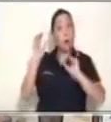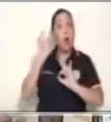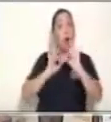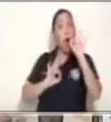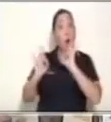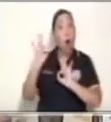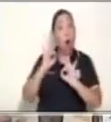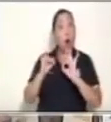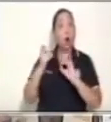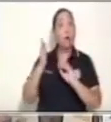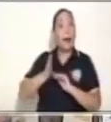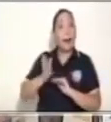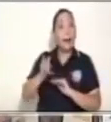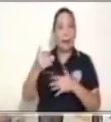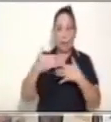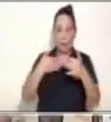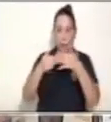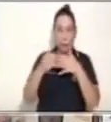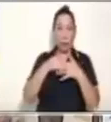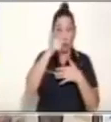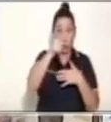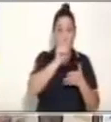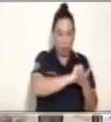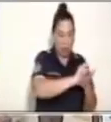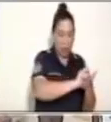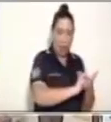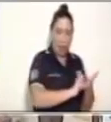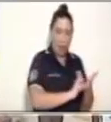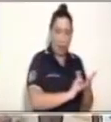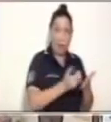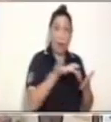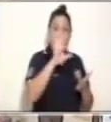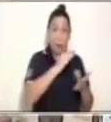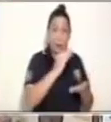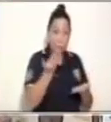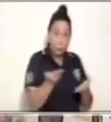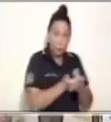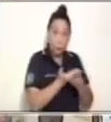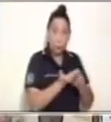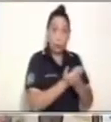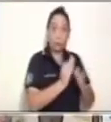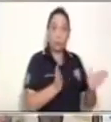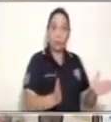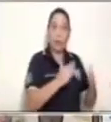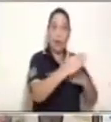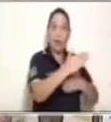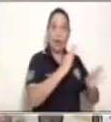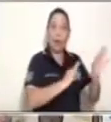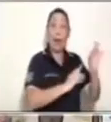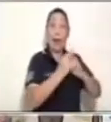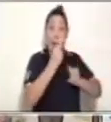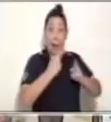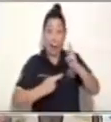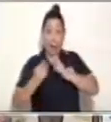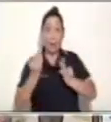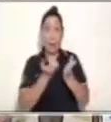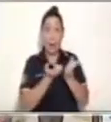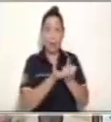tu abuelo o tu abuela. Lo haces en una hoja y lo guardas en tu cajita para que al regresar